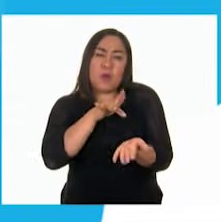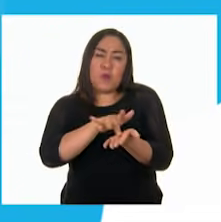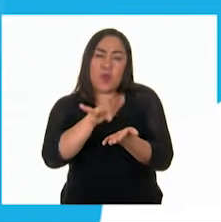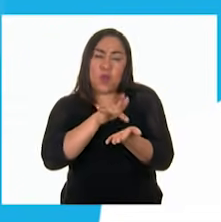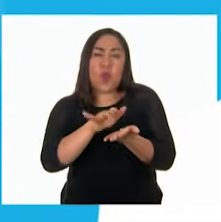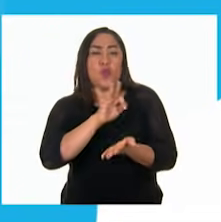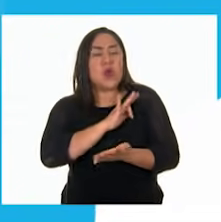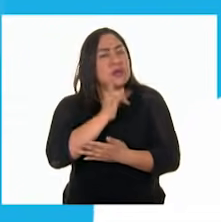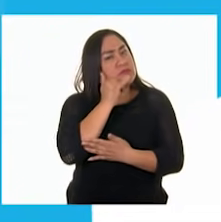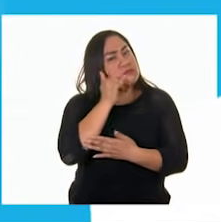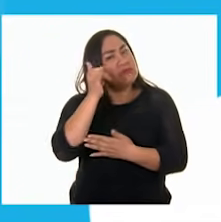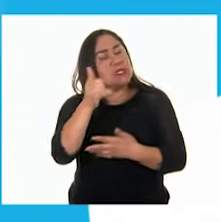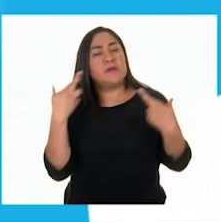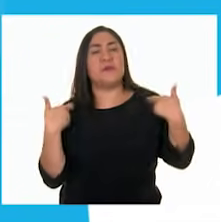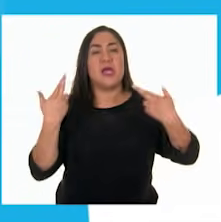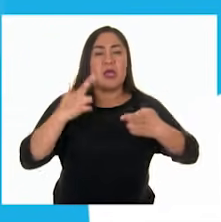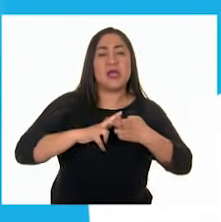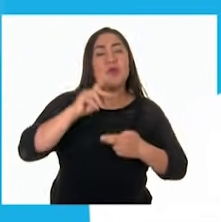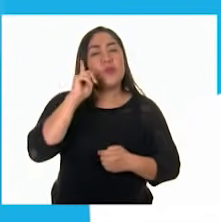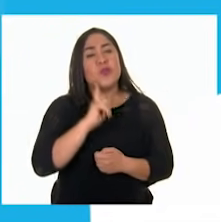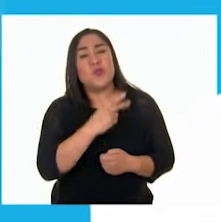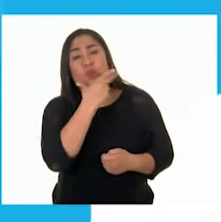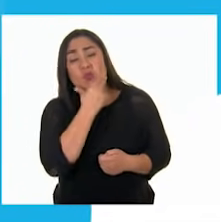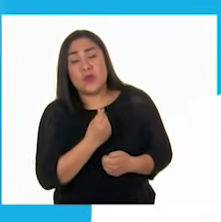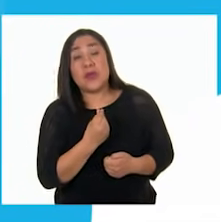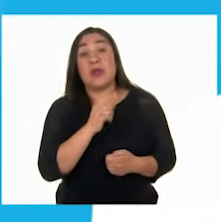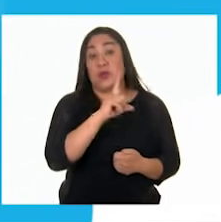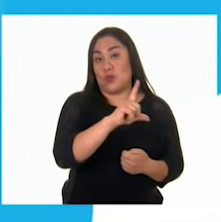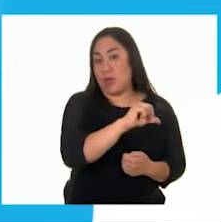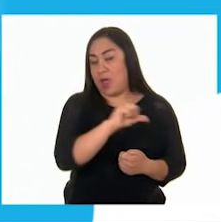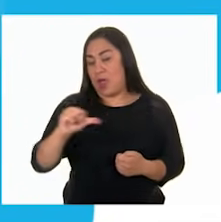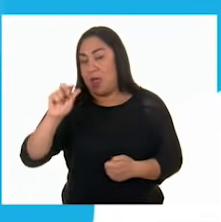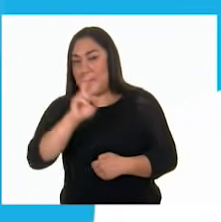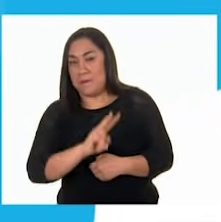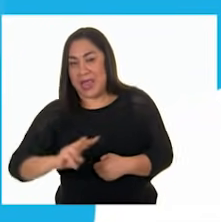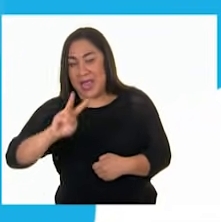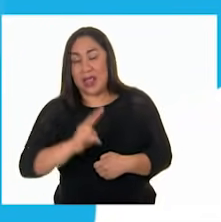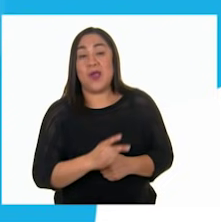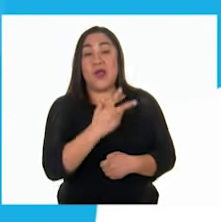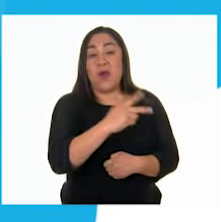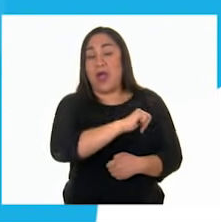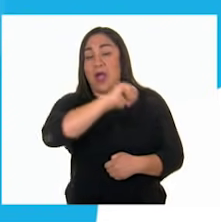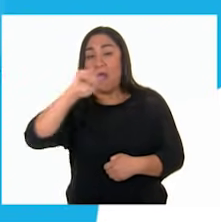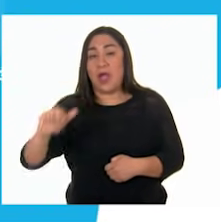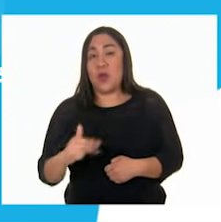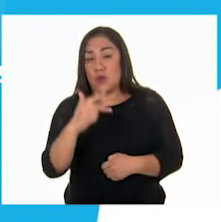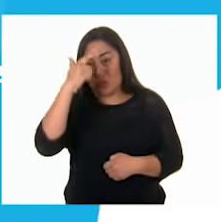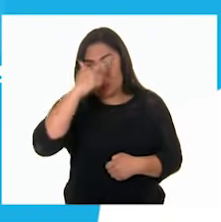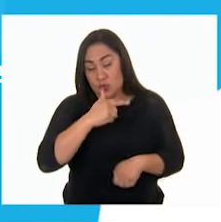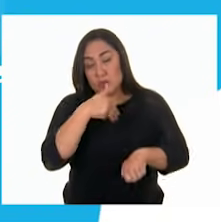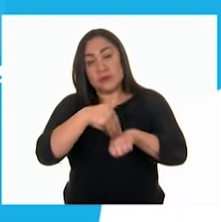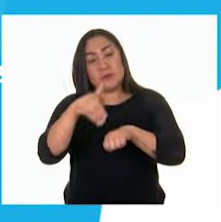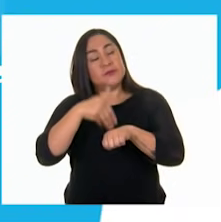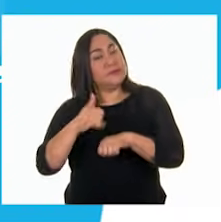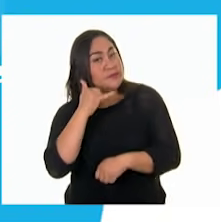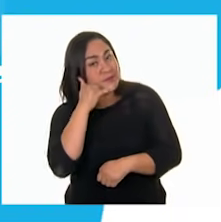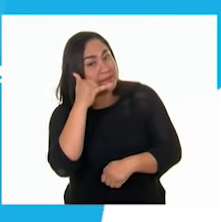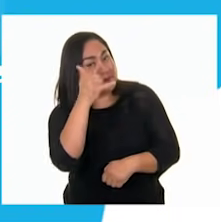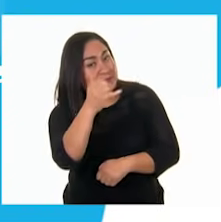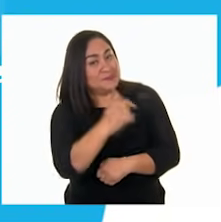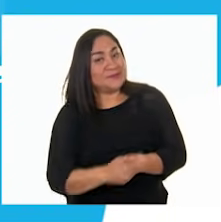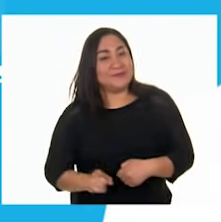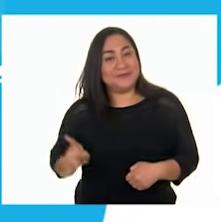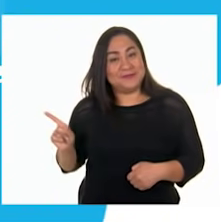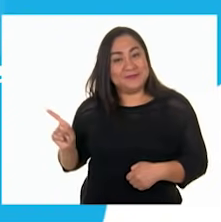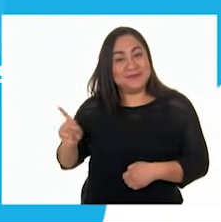pedagógico, comunícate con maestras y maestros de lunes a viernes de 8 a 20 horas al teléfono